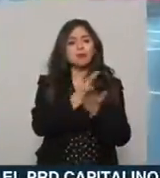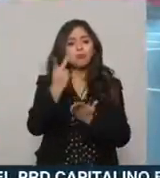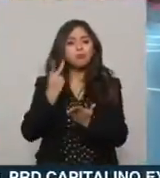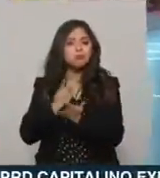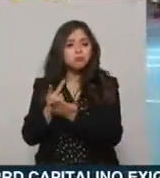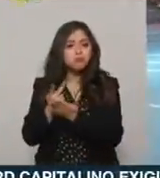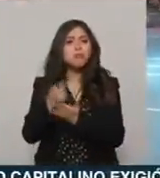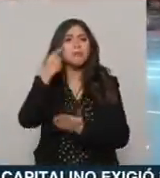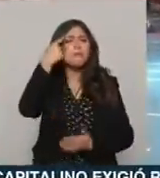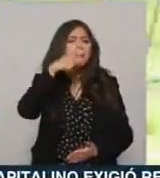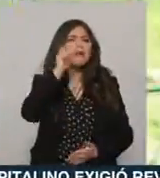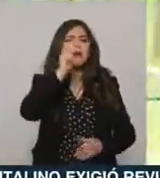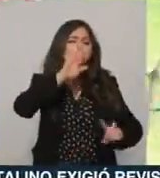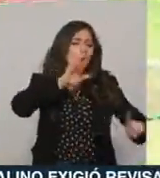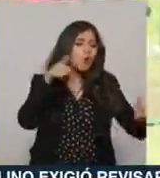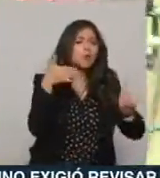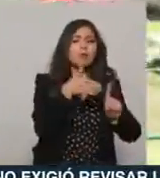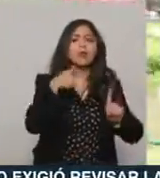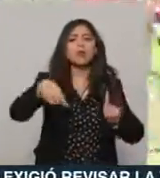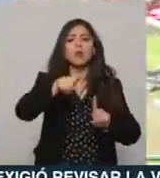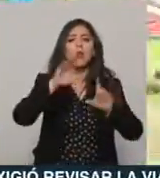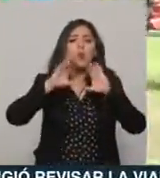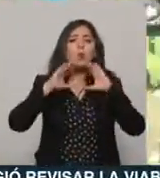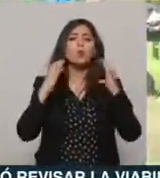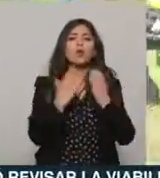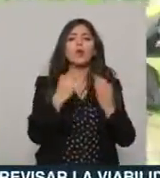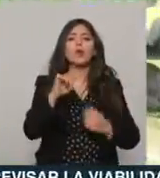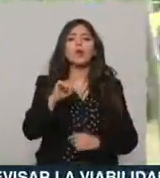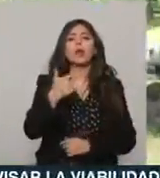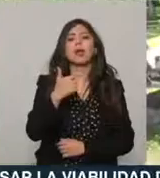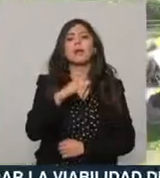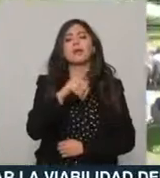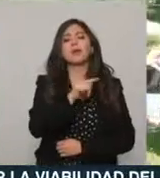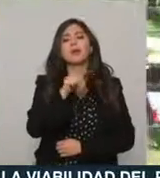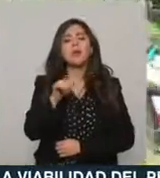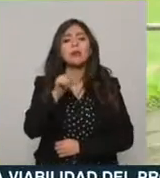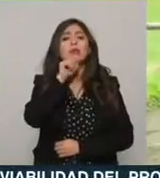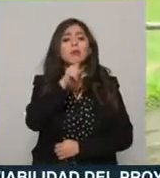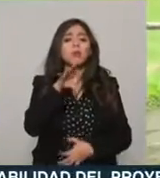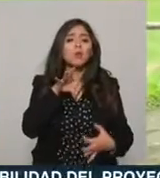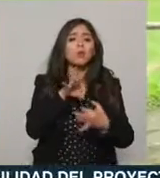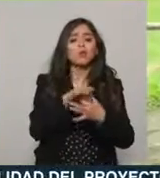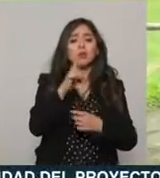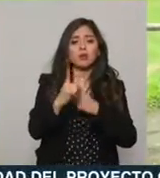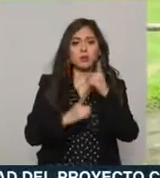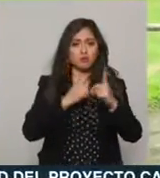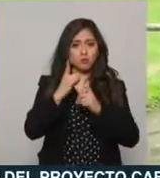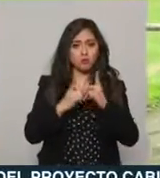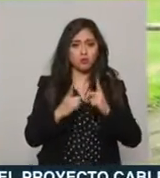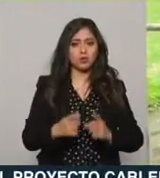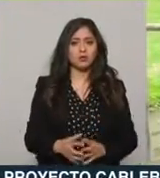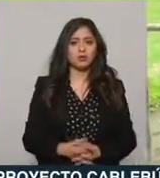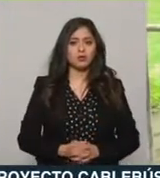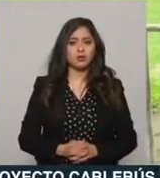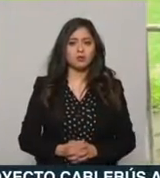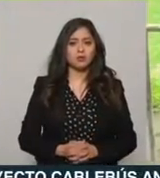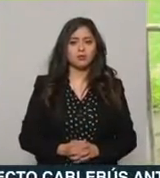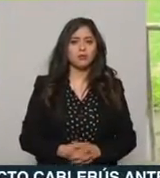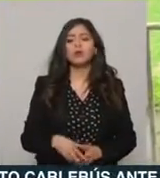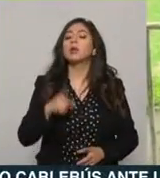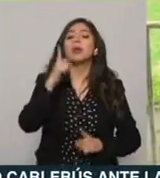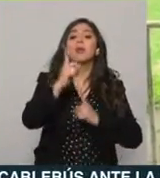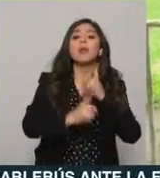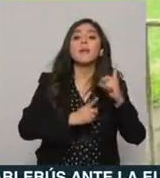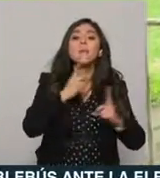disciplinas, con el objetivo de hacer notar a la comunidad LGBT en el mundo del deporte. La práctica deportiva es un derecho humano de